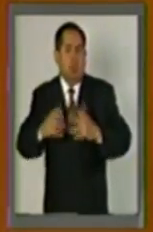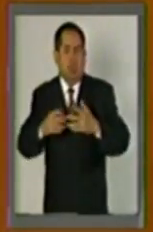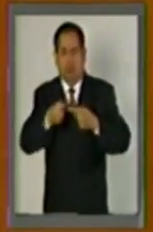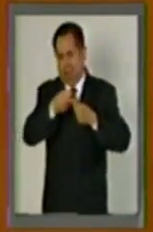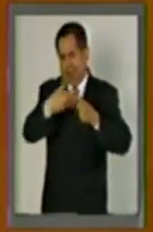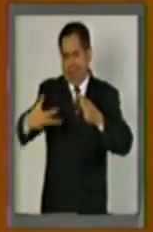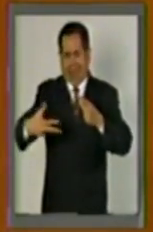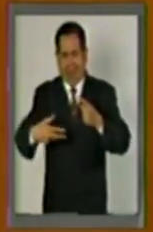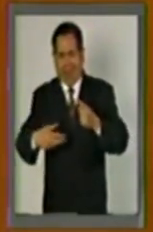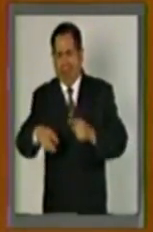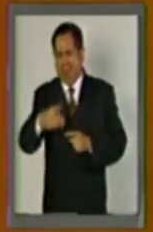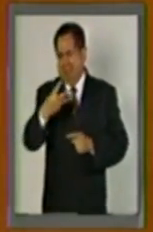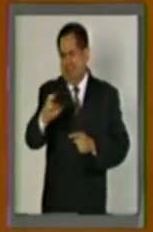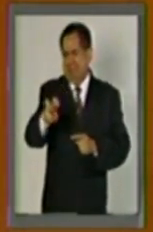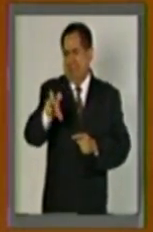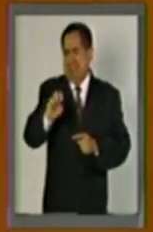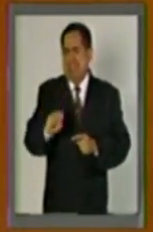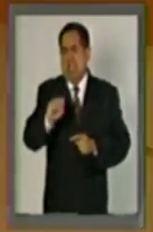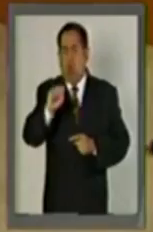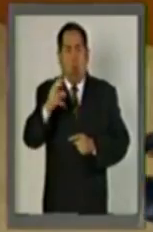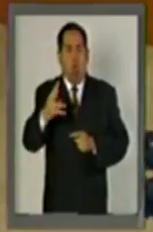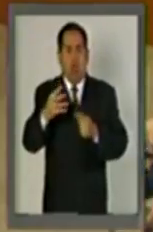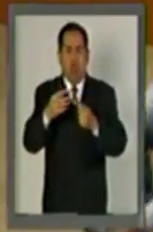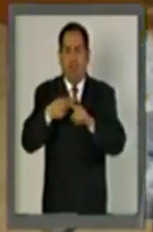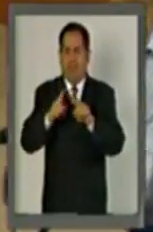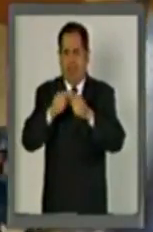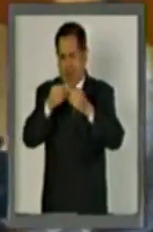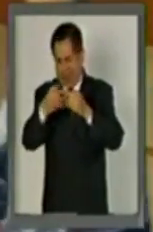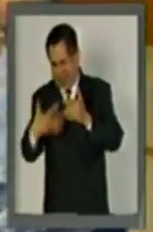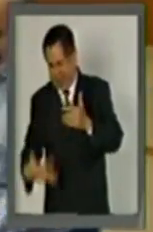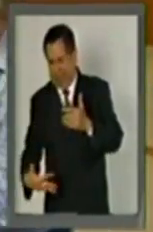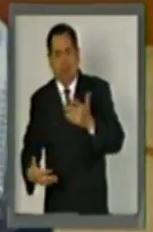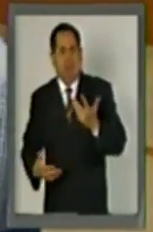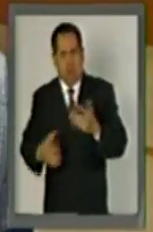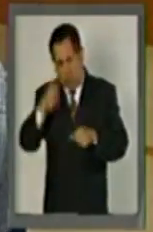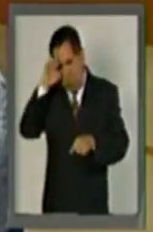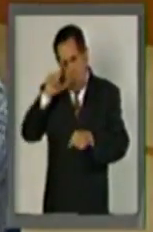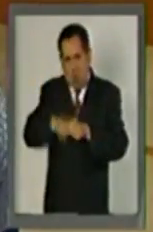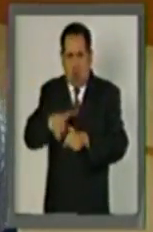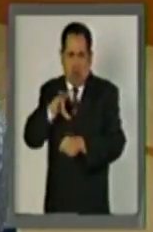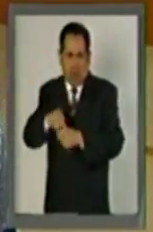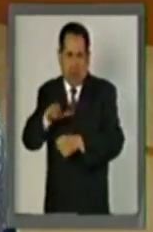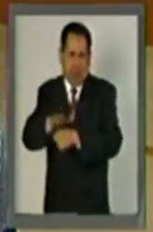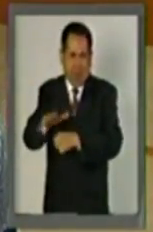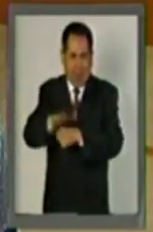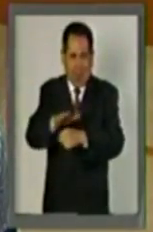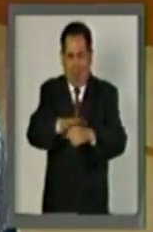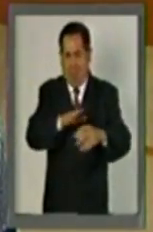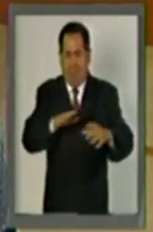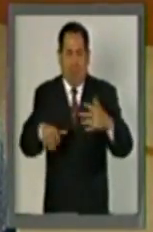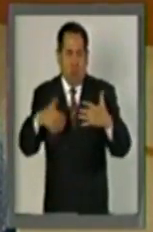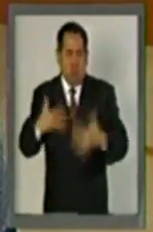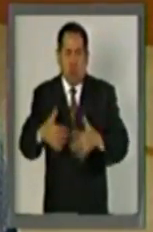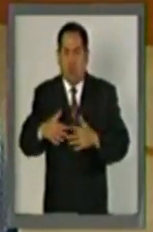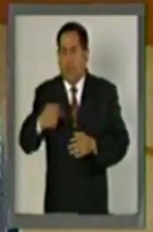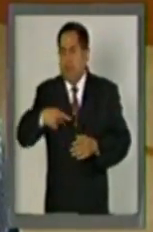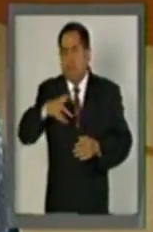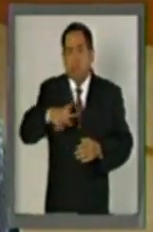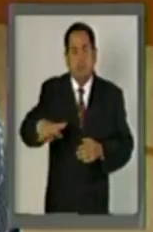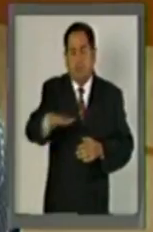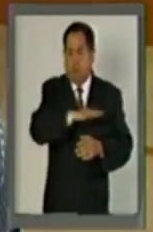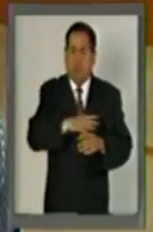otras 364 variantes, toda una cultura, toda una gran población